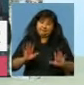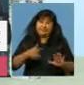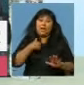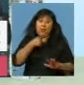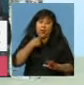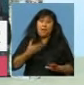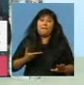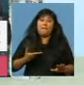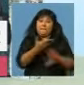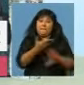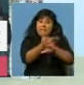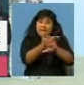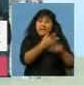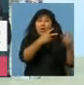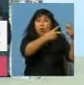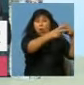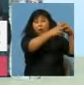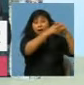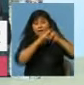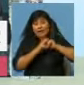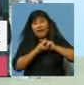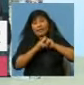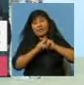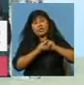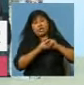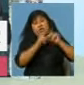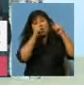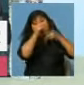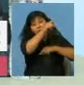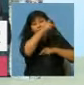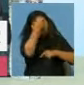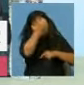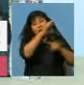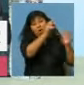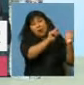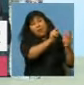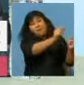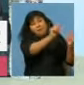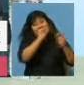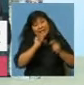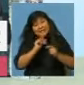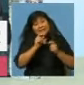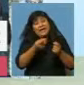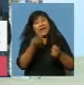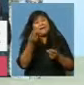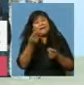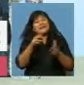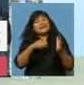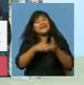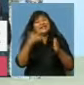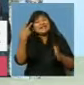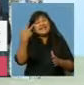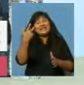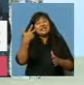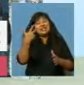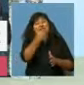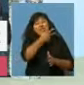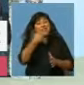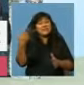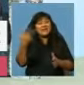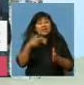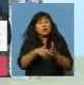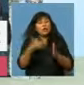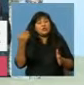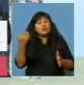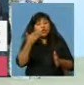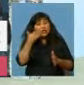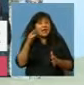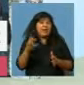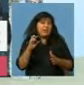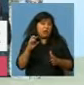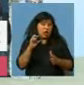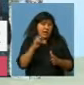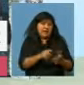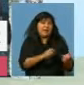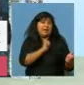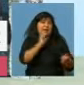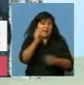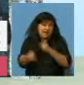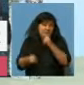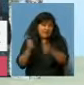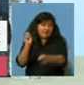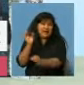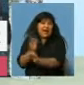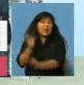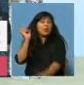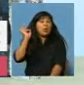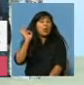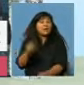dólares y estoy convencido que no hay mejor forma de invertir esa ganancia que en educación para